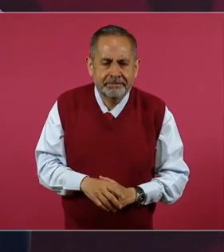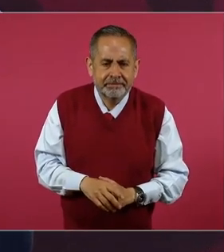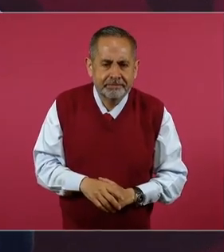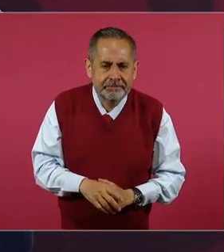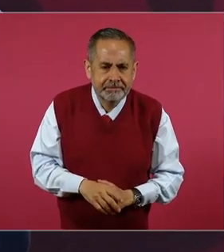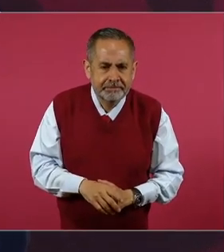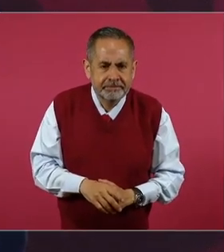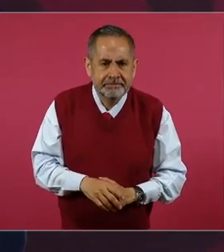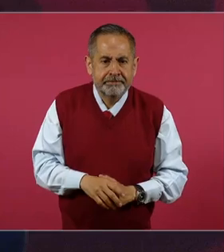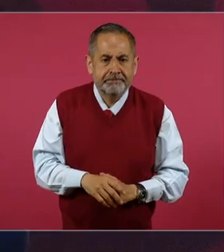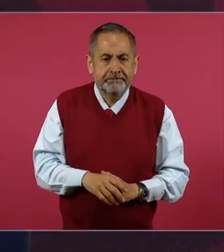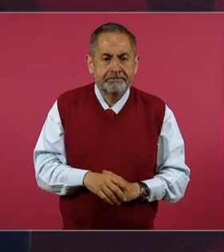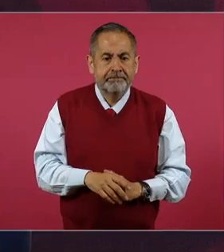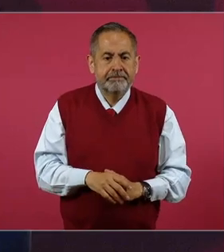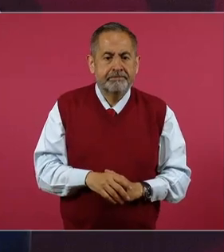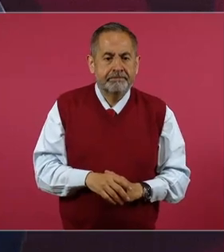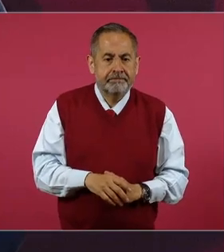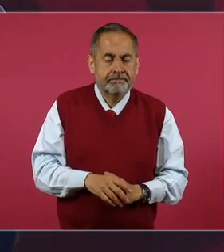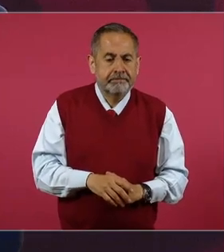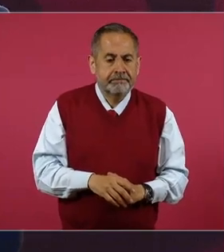Ahora lo que